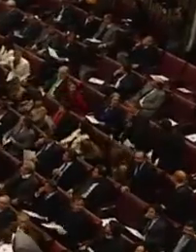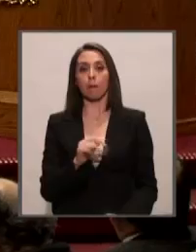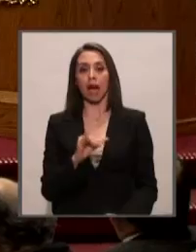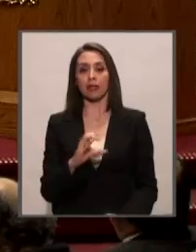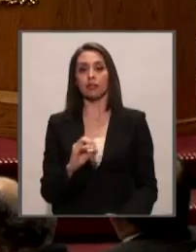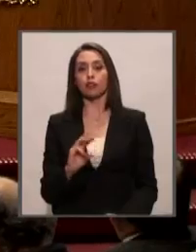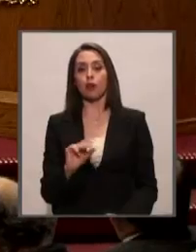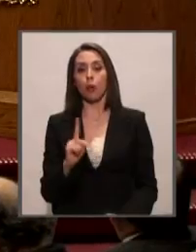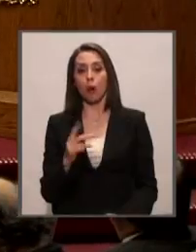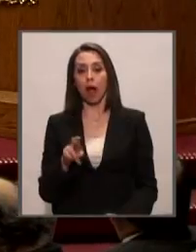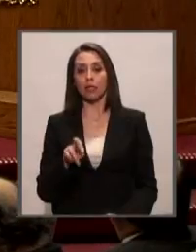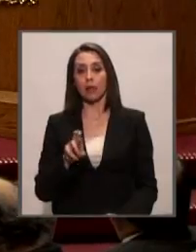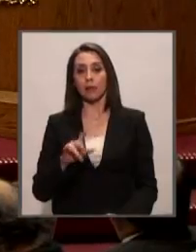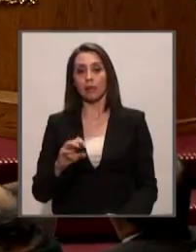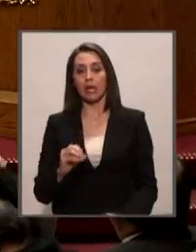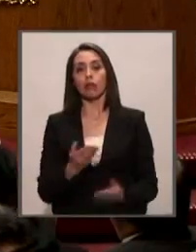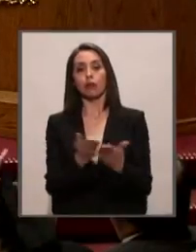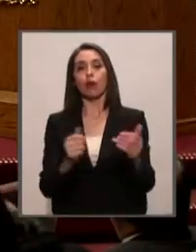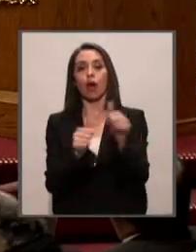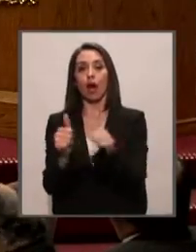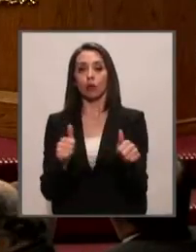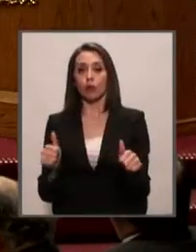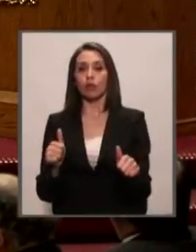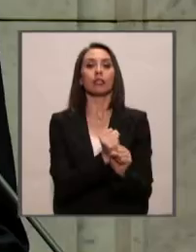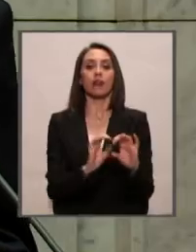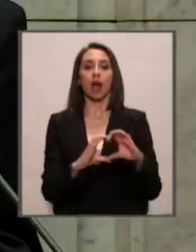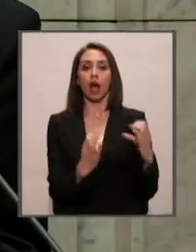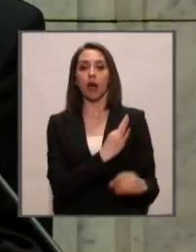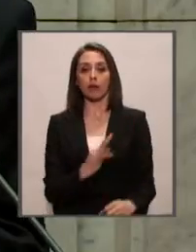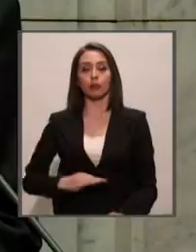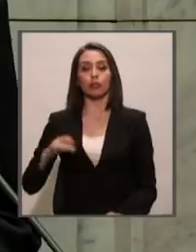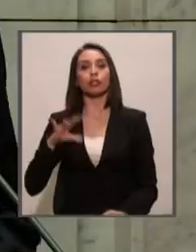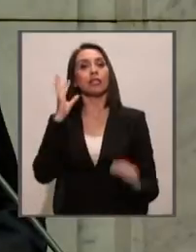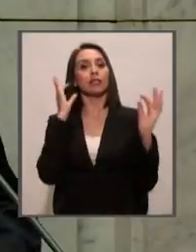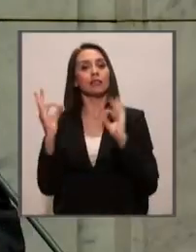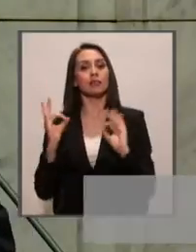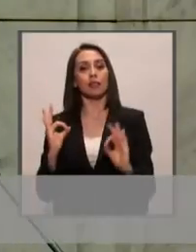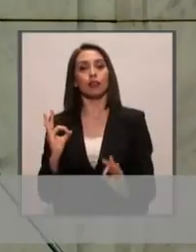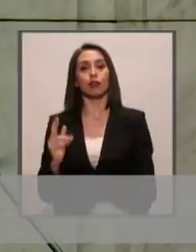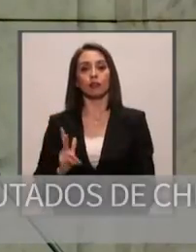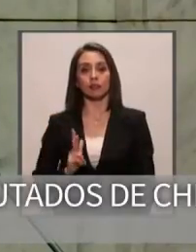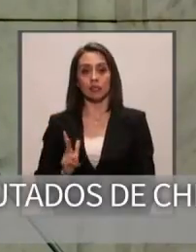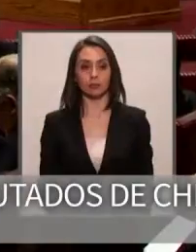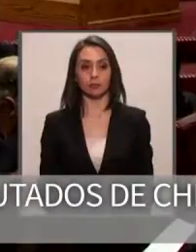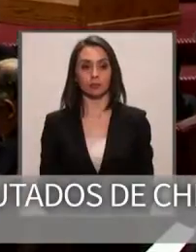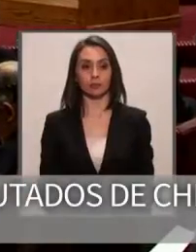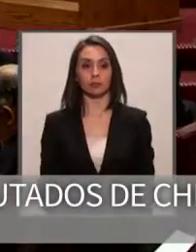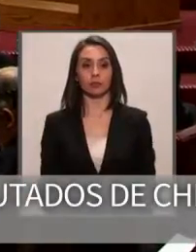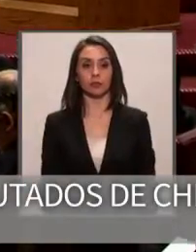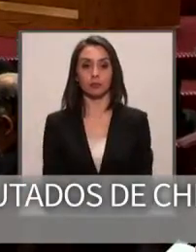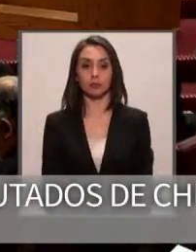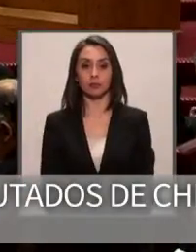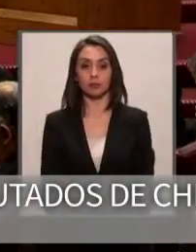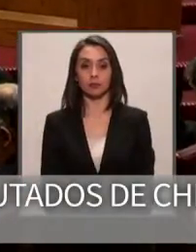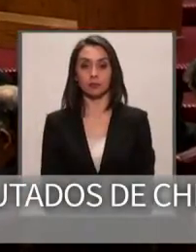la corrupción es un elemento más para explicar está sostenida de caída en la aprobación del gobierno pero también ha contribuido una pérdida de